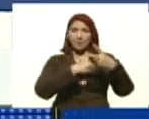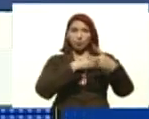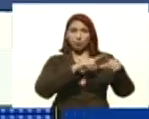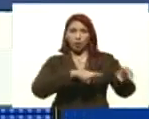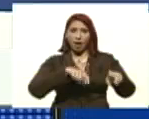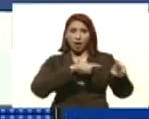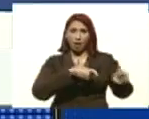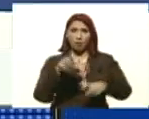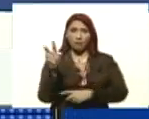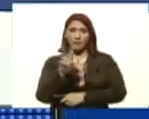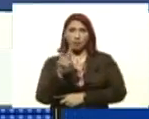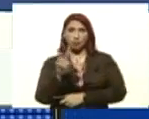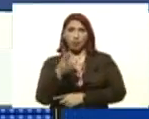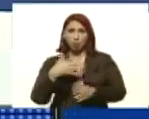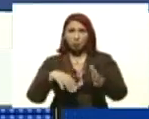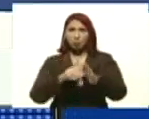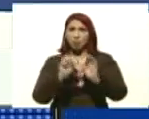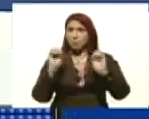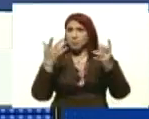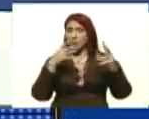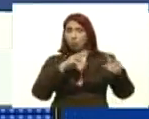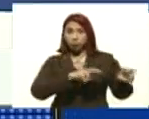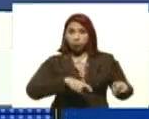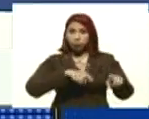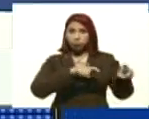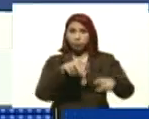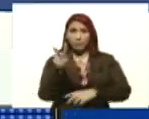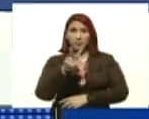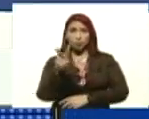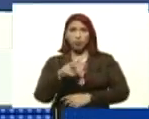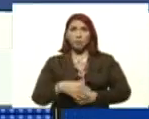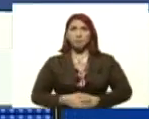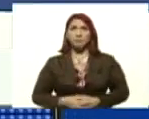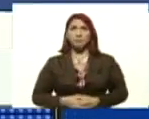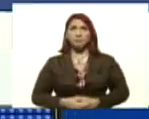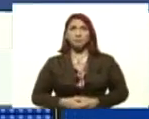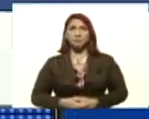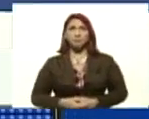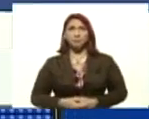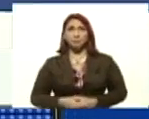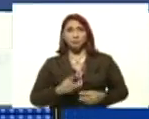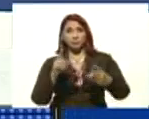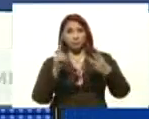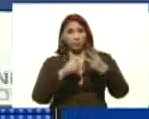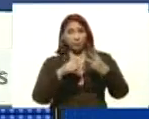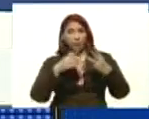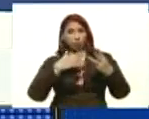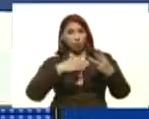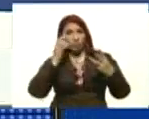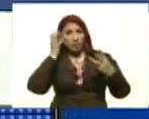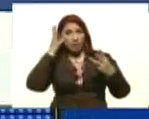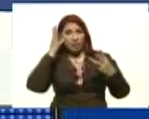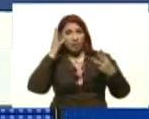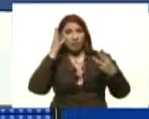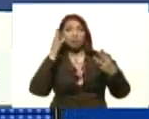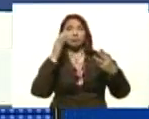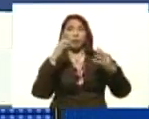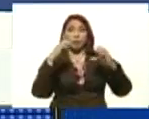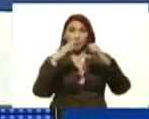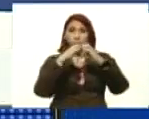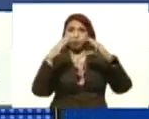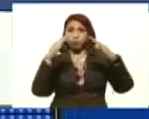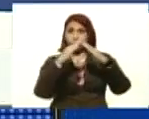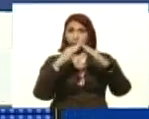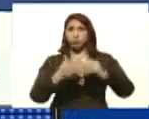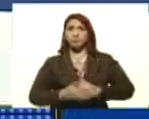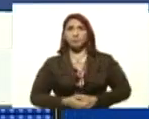que la hemos retomado y miren el milagro del campo venezolano, entre otras. Luego yo creé la gran misión Hogares de la Patria, entre